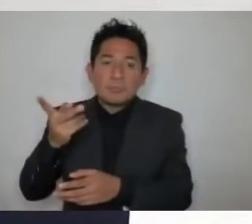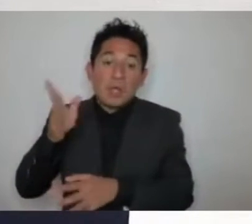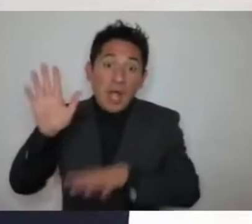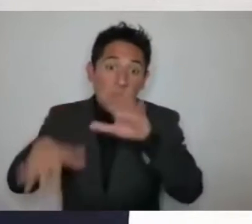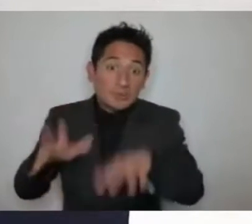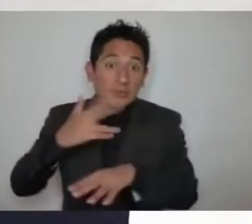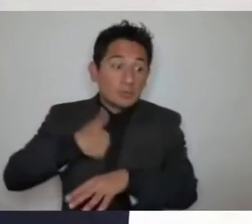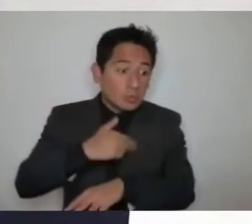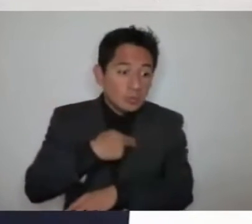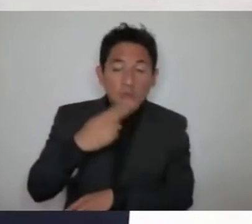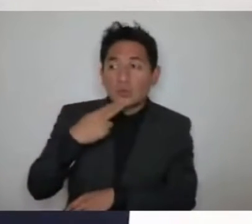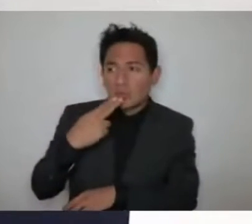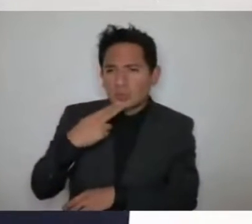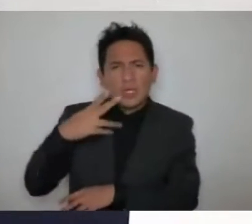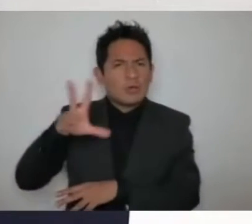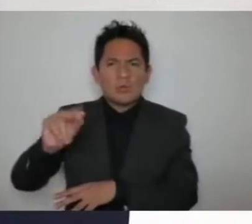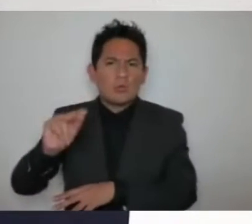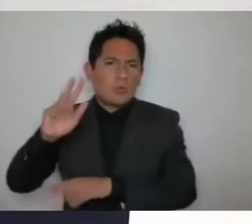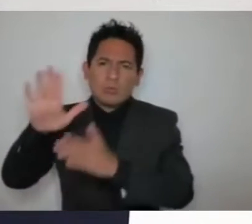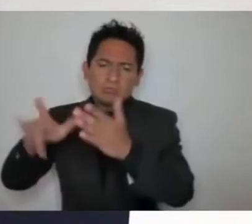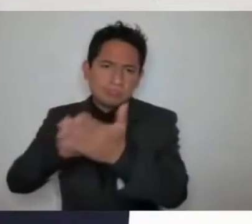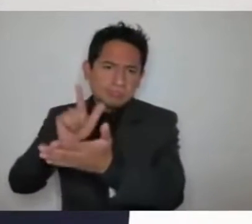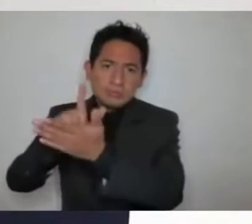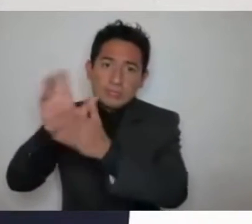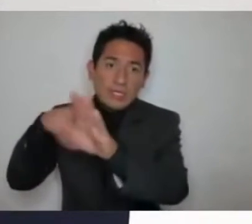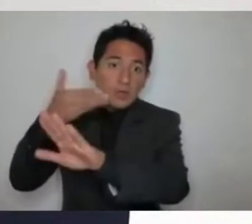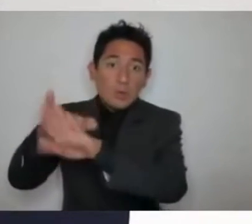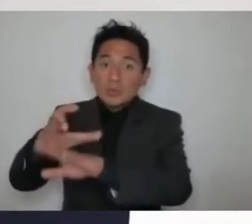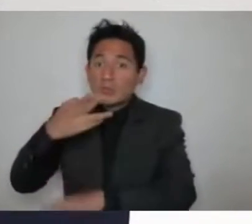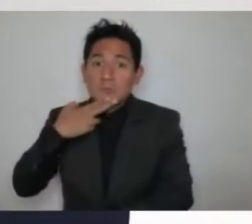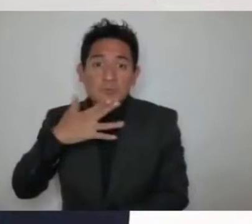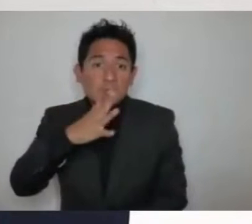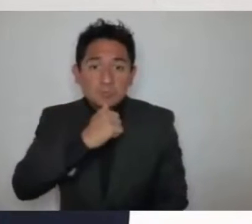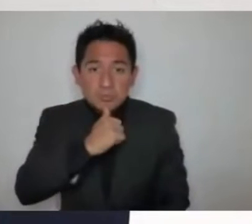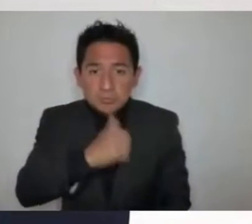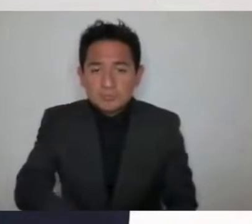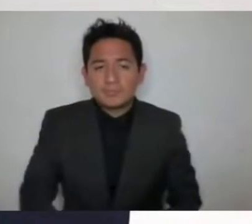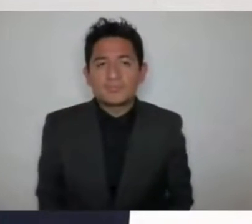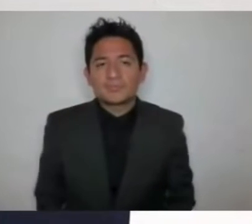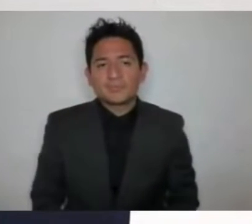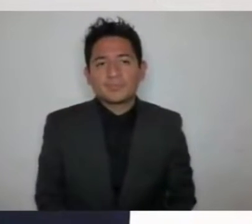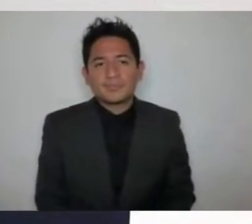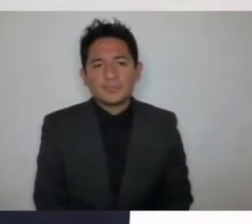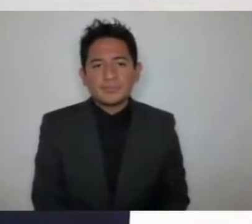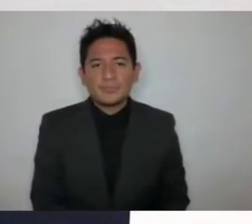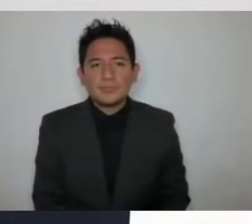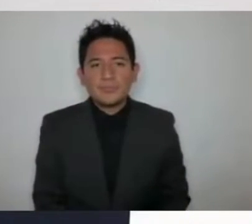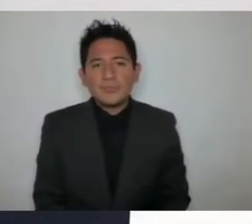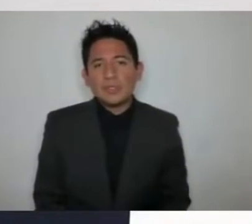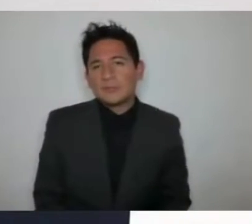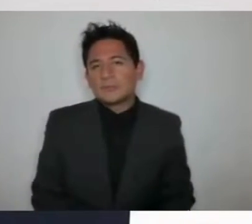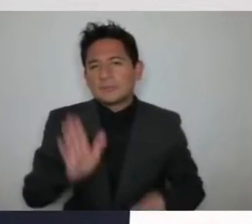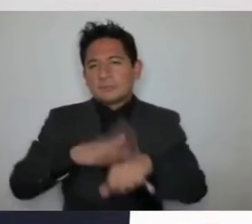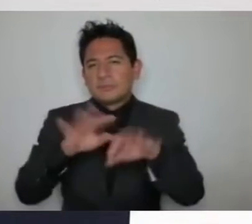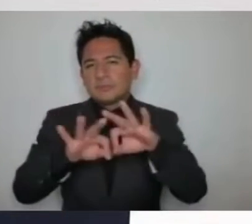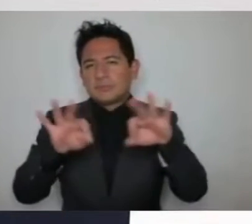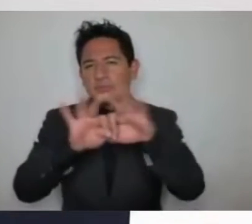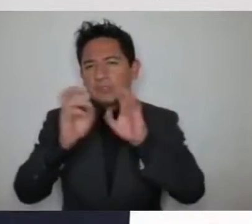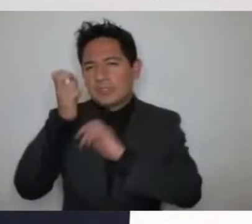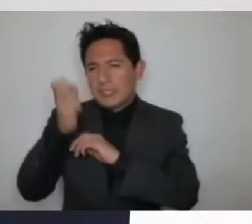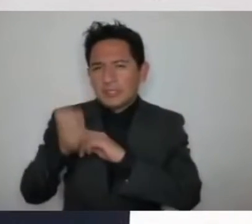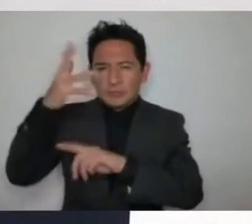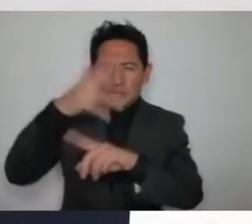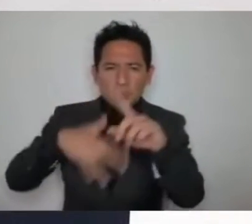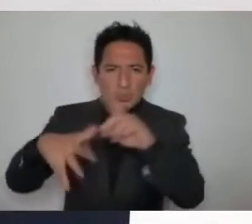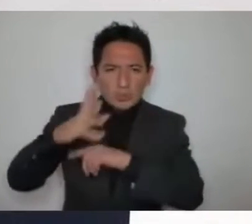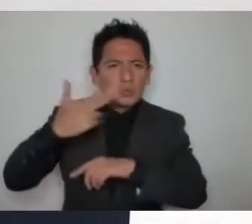proceso y eso también eh resulta central en la análisis y y y bueno decir que eh que frente a eso eh Y